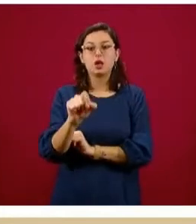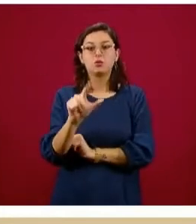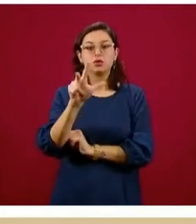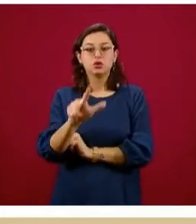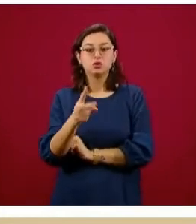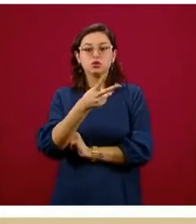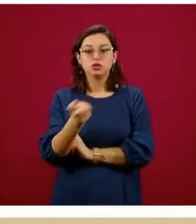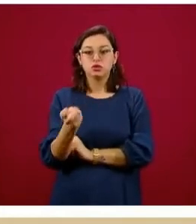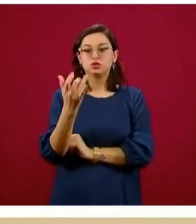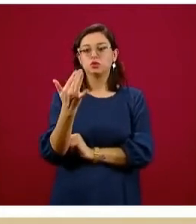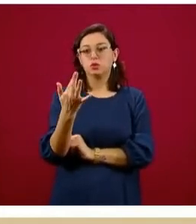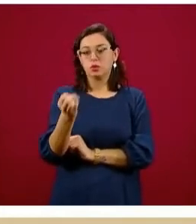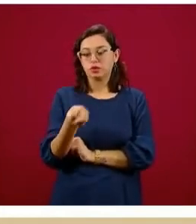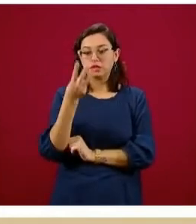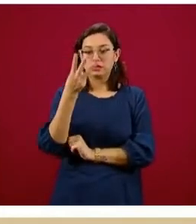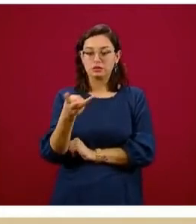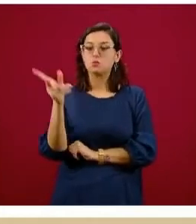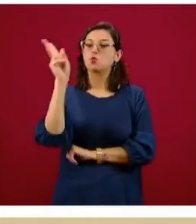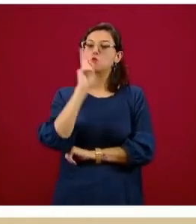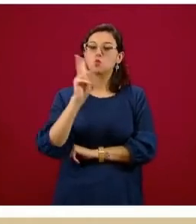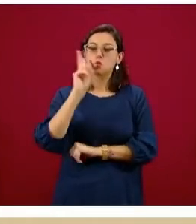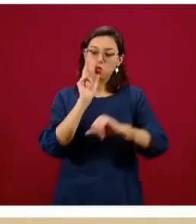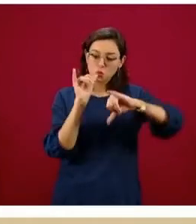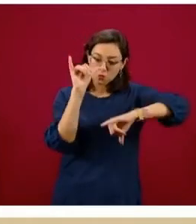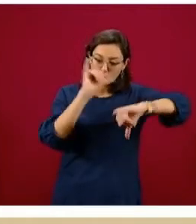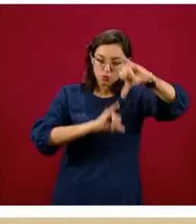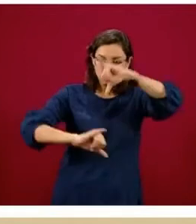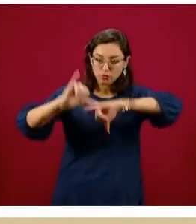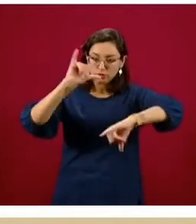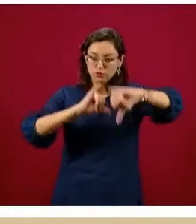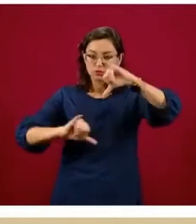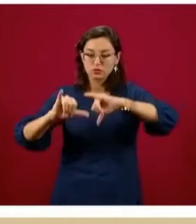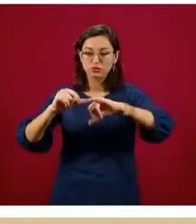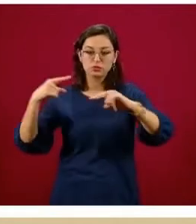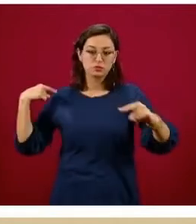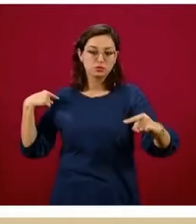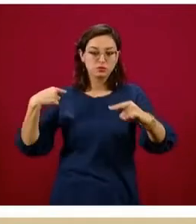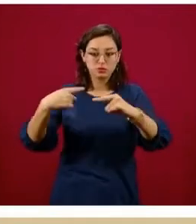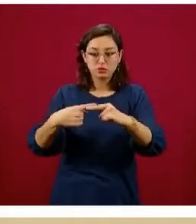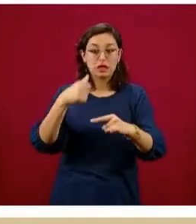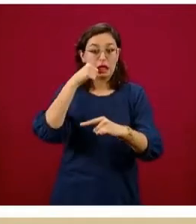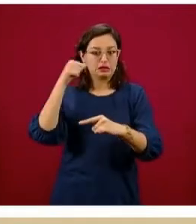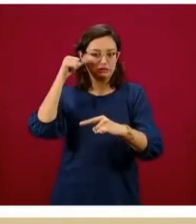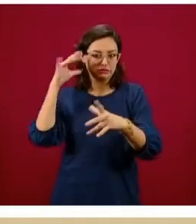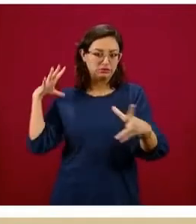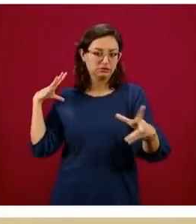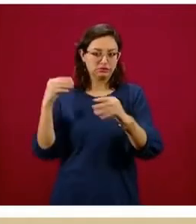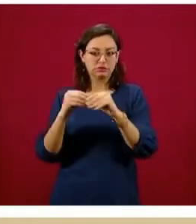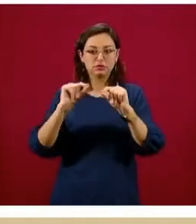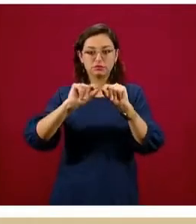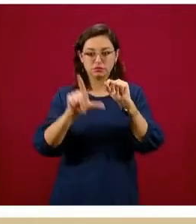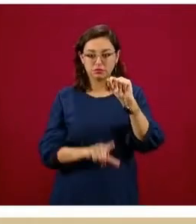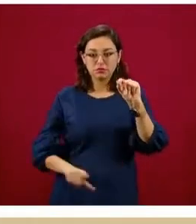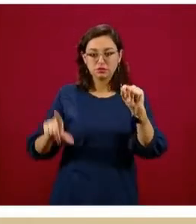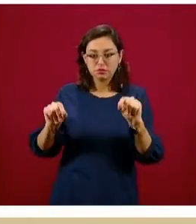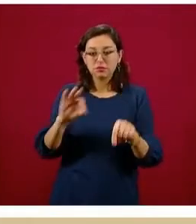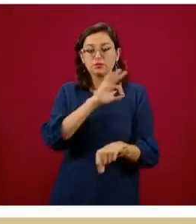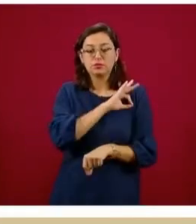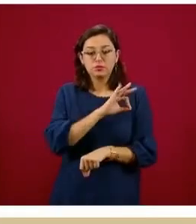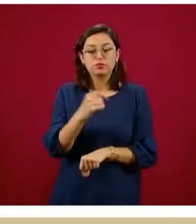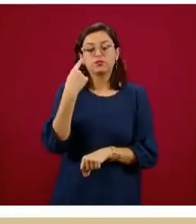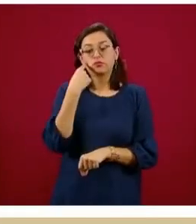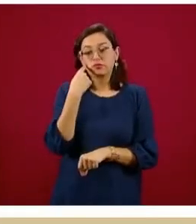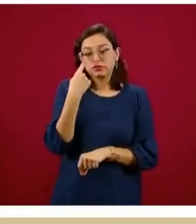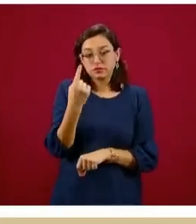128.253 pruebas que se han realizado, esto es al corte del día de ayer en todo México. Y aquí podemos ver